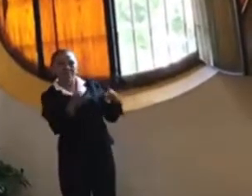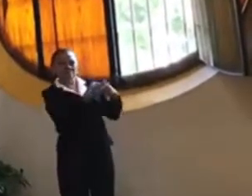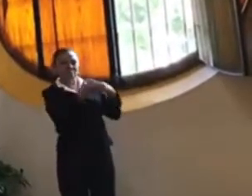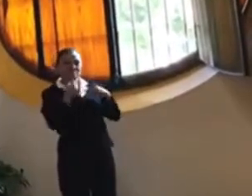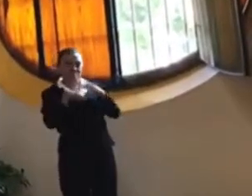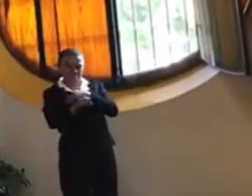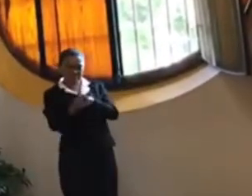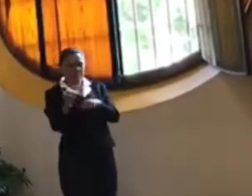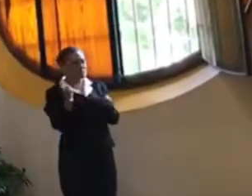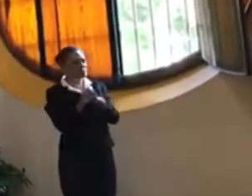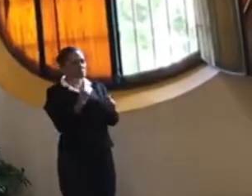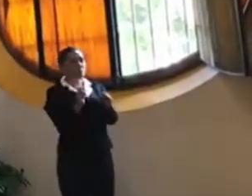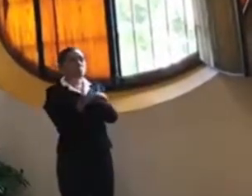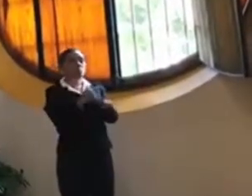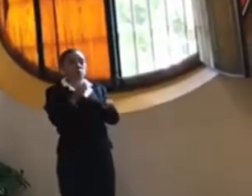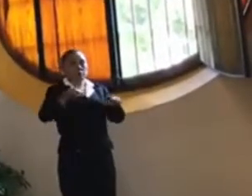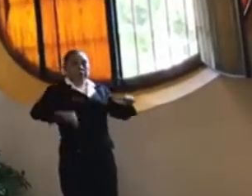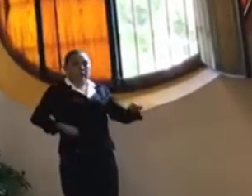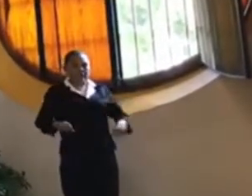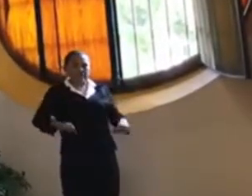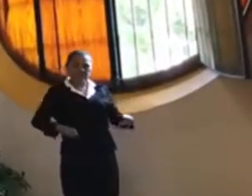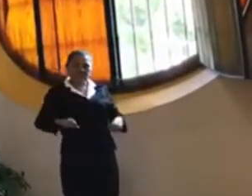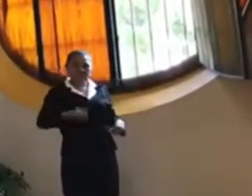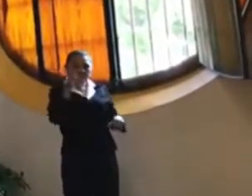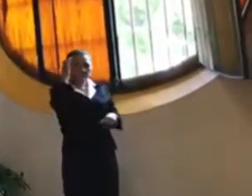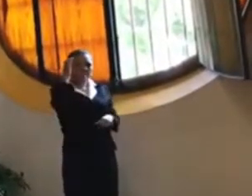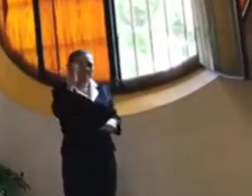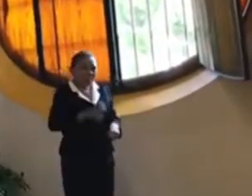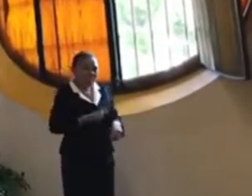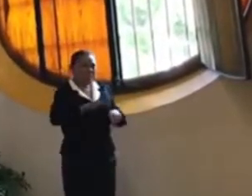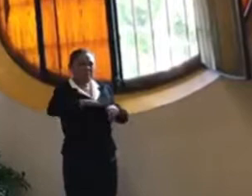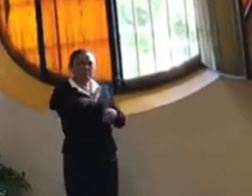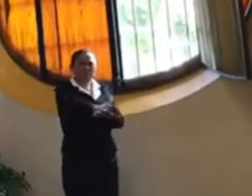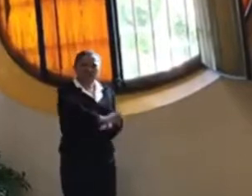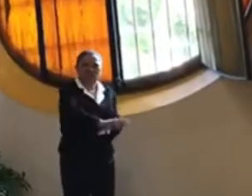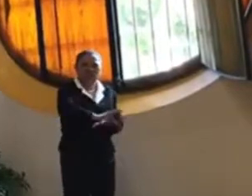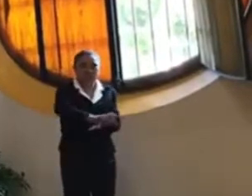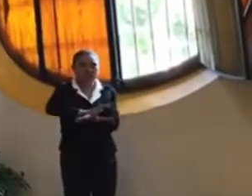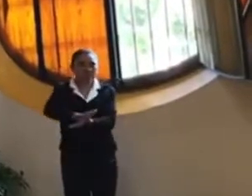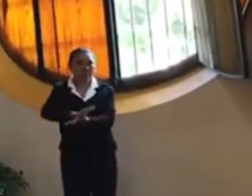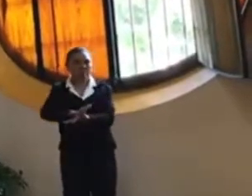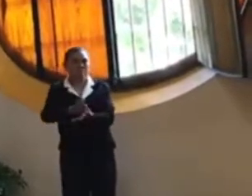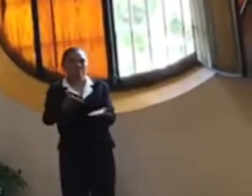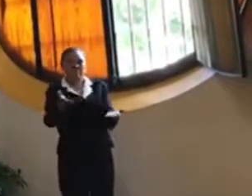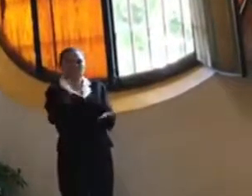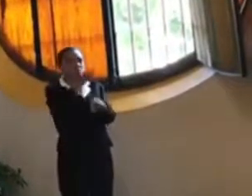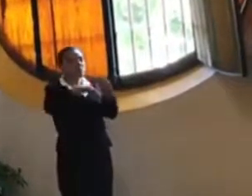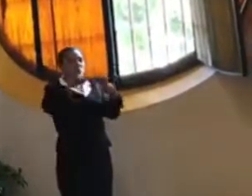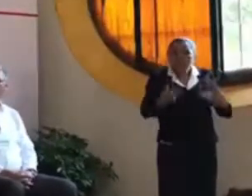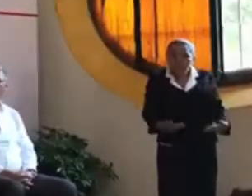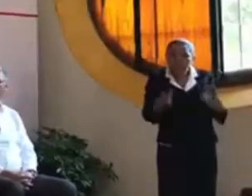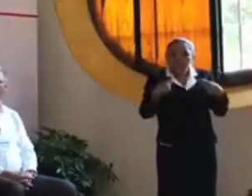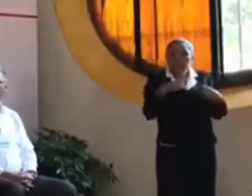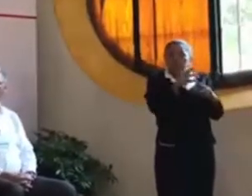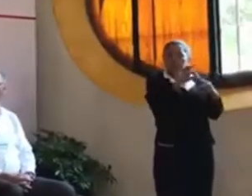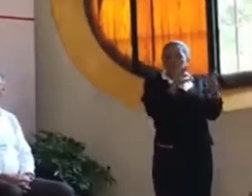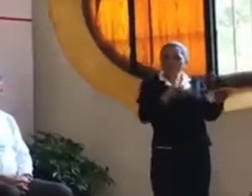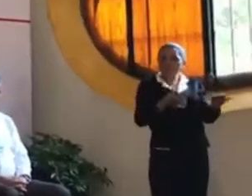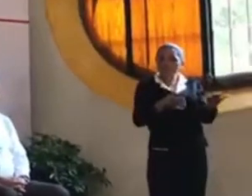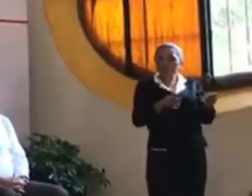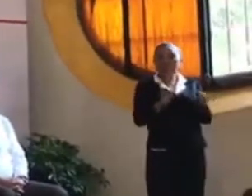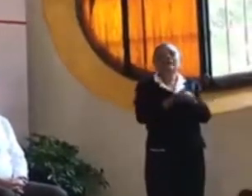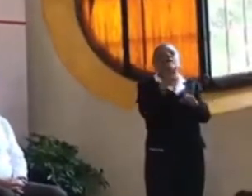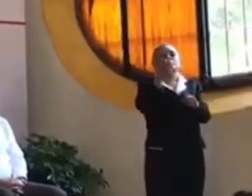una actividad criminal de las más humillantes que pueda haber en el país y en cualquier parte del mundo. Creo